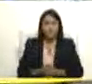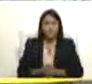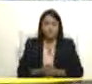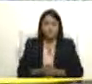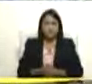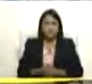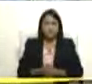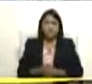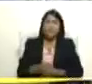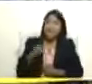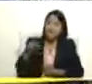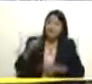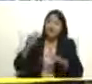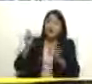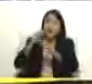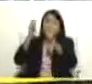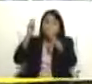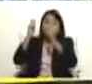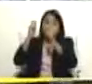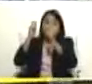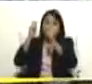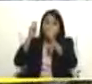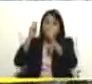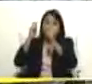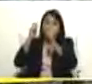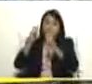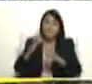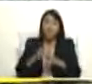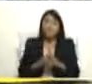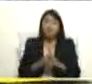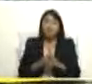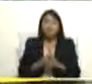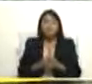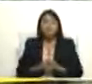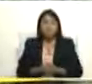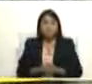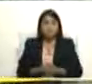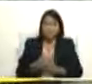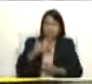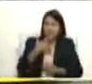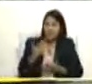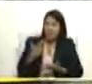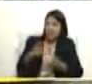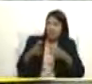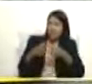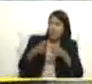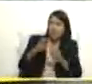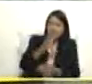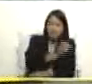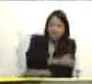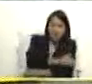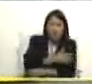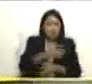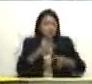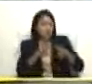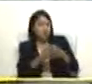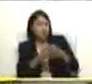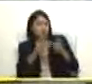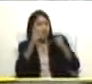En la campaña y en la victoria no hay diferencia partidista, ideológica,